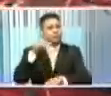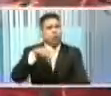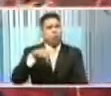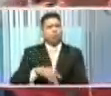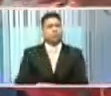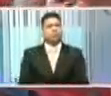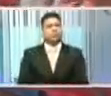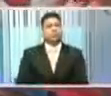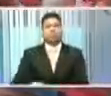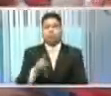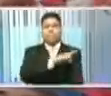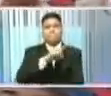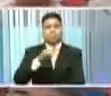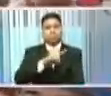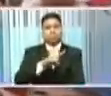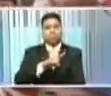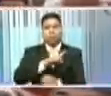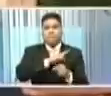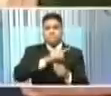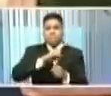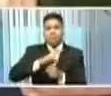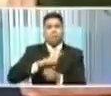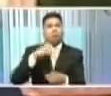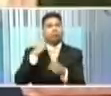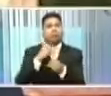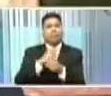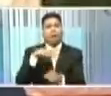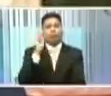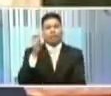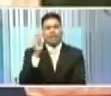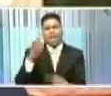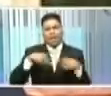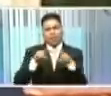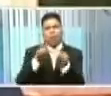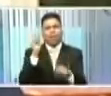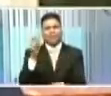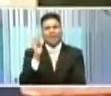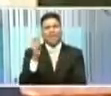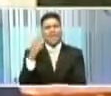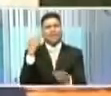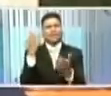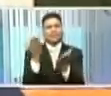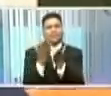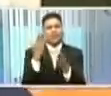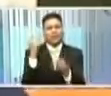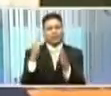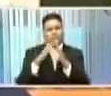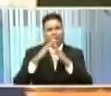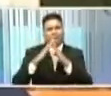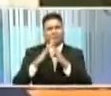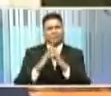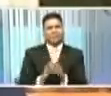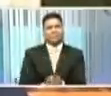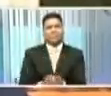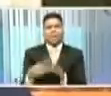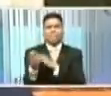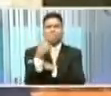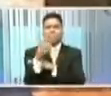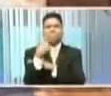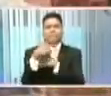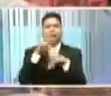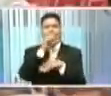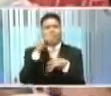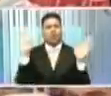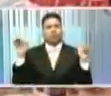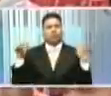Yo les mando un trabajo para su casa, pues. Yo quiero que me lo manden por las redes sociales,